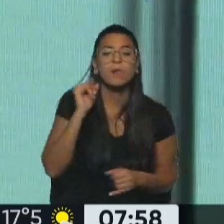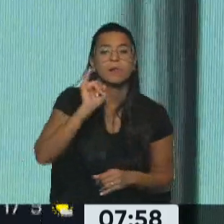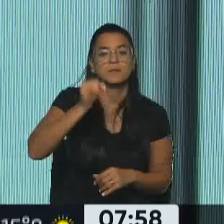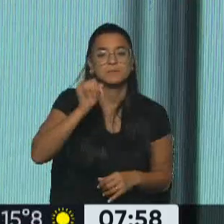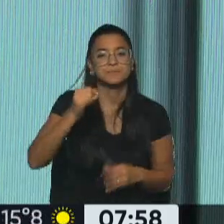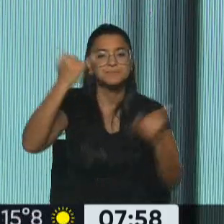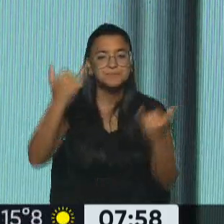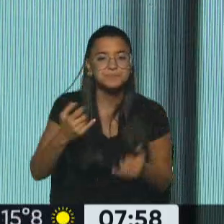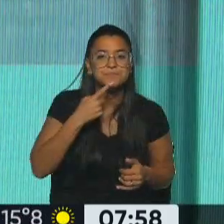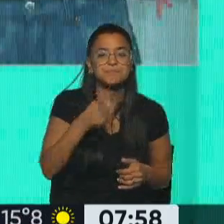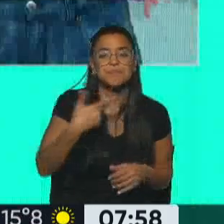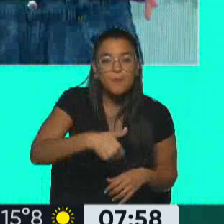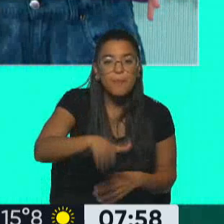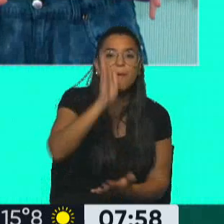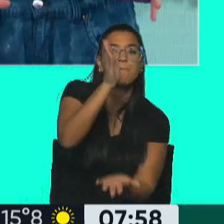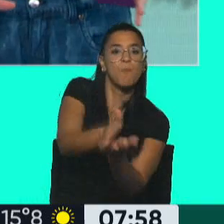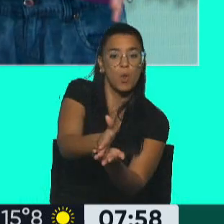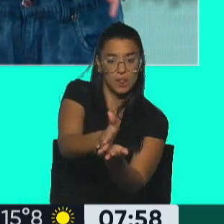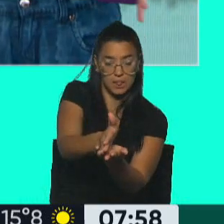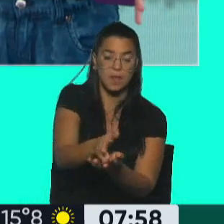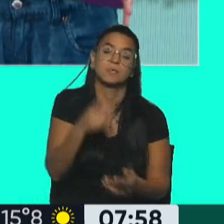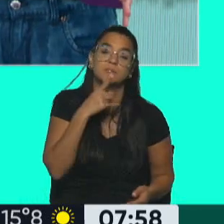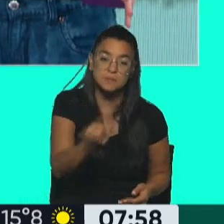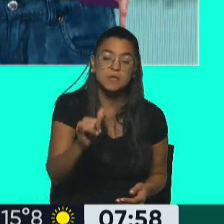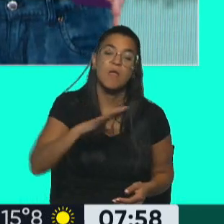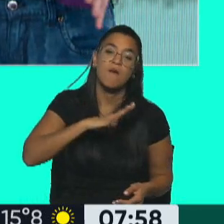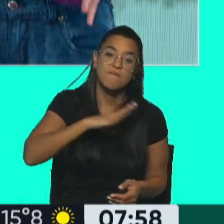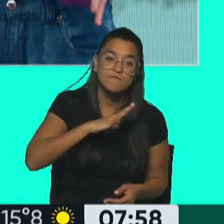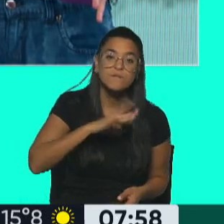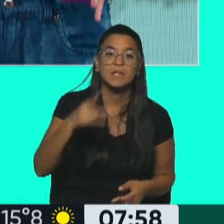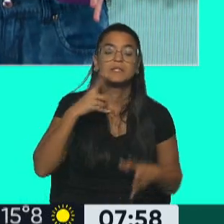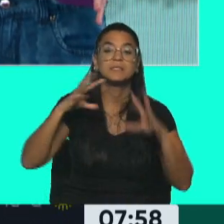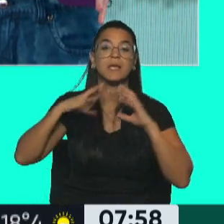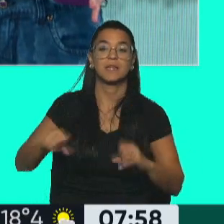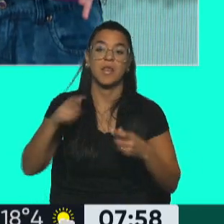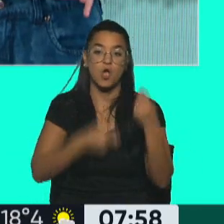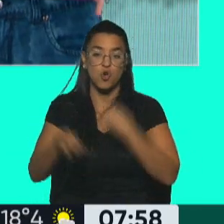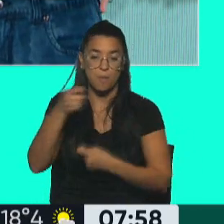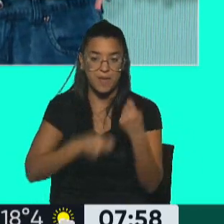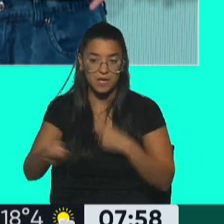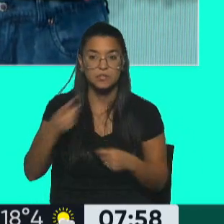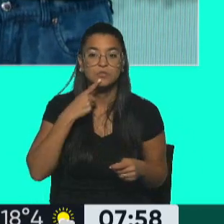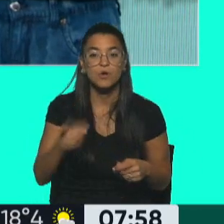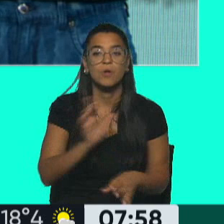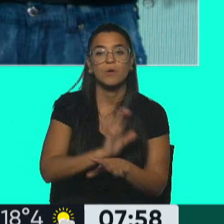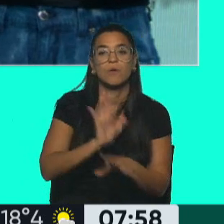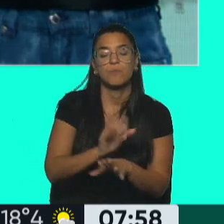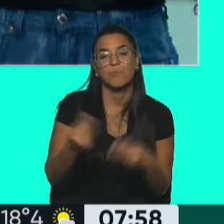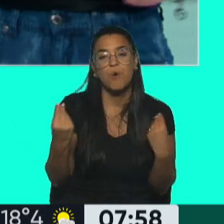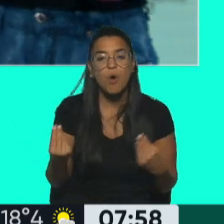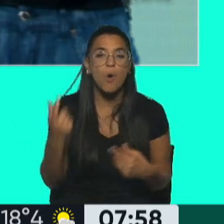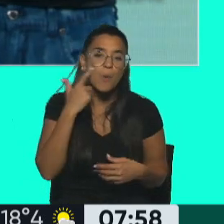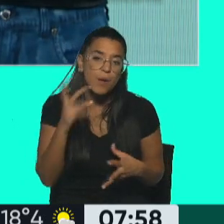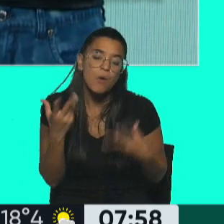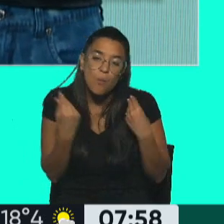comienzan entonces a regir las multas, ¿sí? Era lo que faltaba por parte de la Secretaría de Comercio Interior administrar, ¿no?